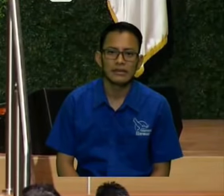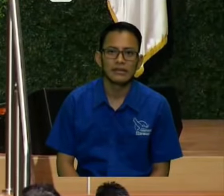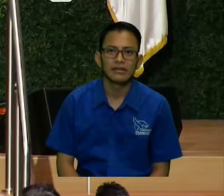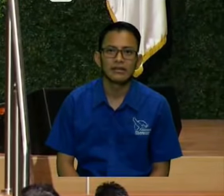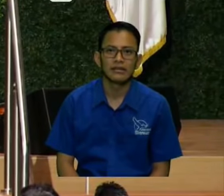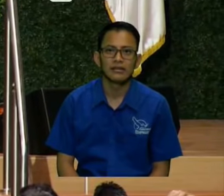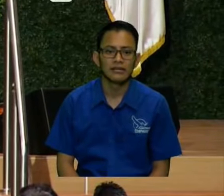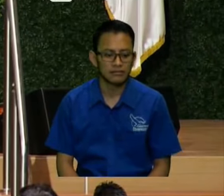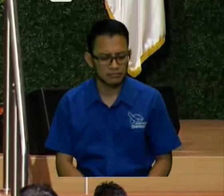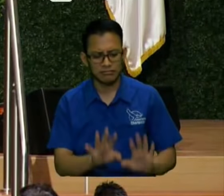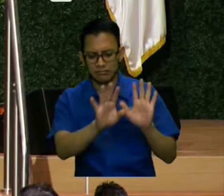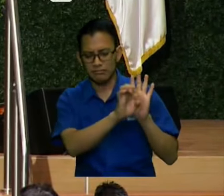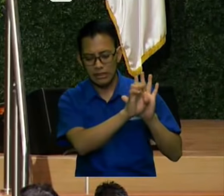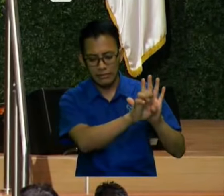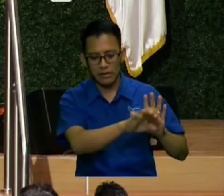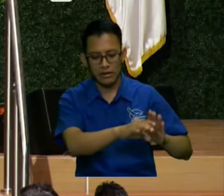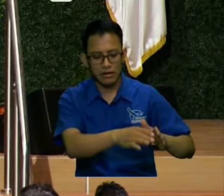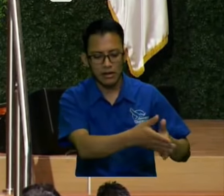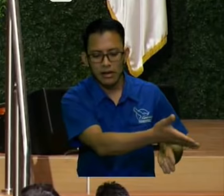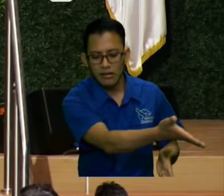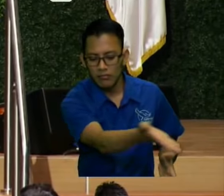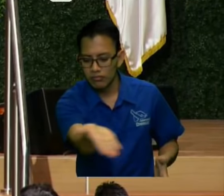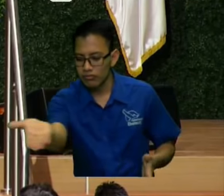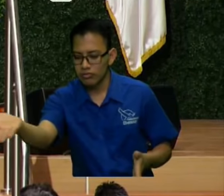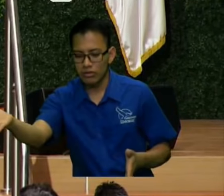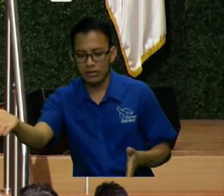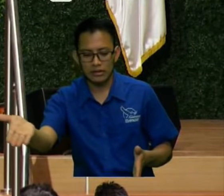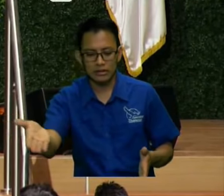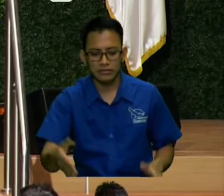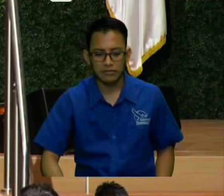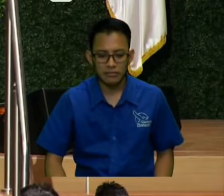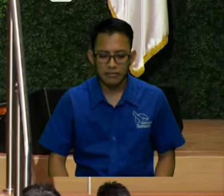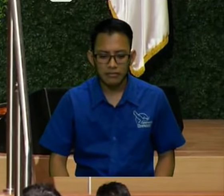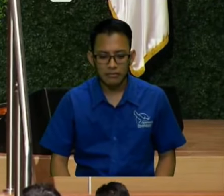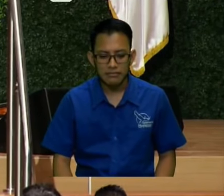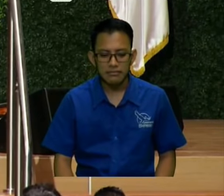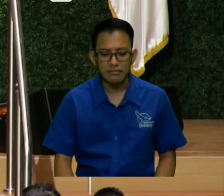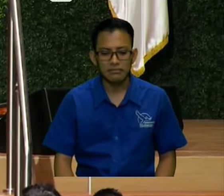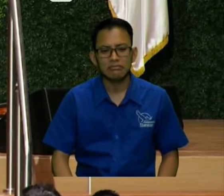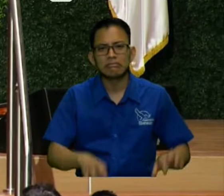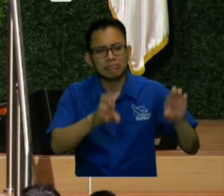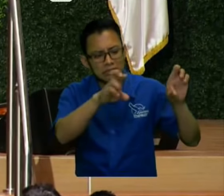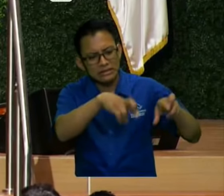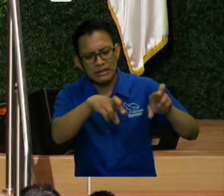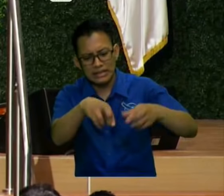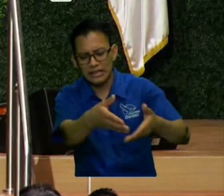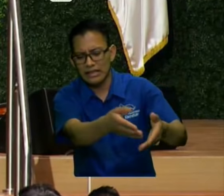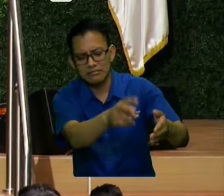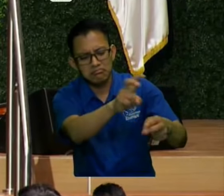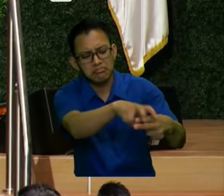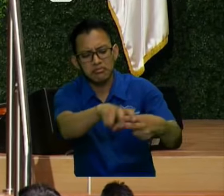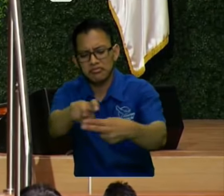Aquí en primera fila tengo varios profesionales de diferentes profesiones, pero le voy a preguntar aquí al hermano.